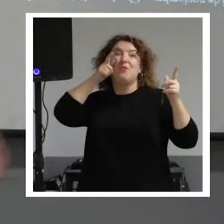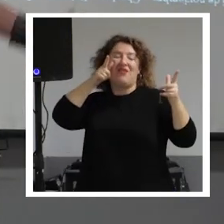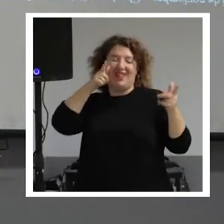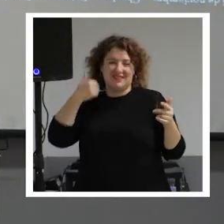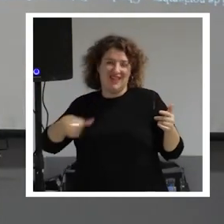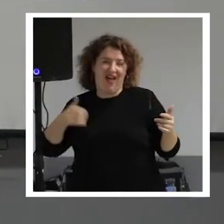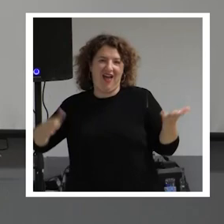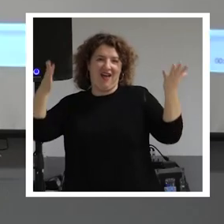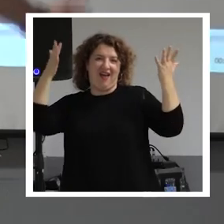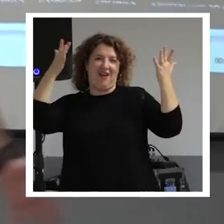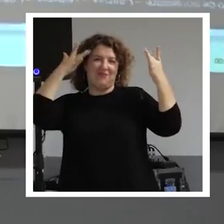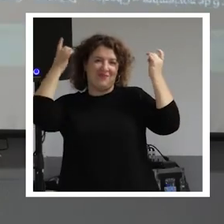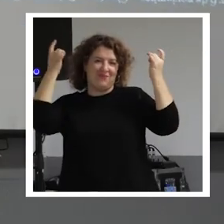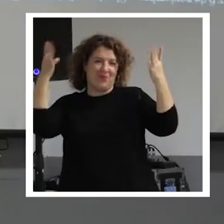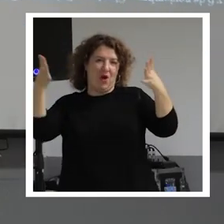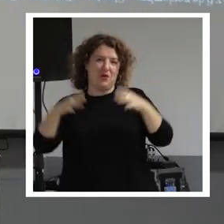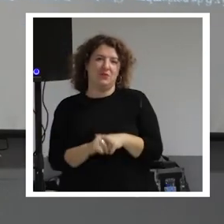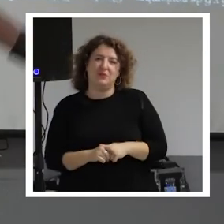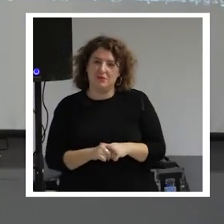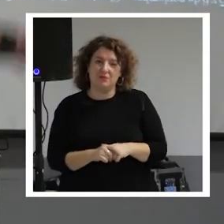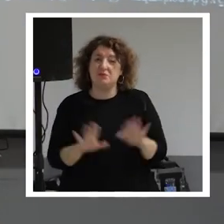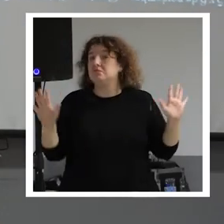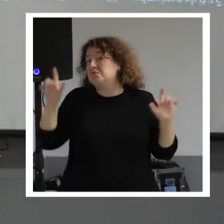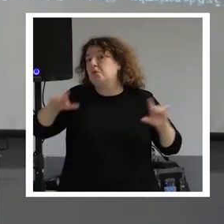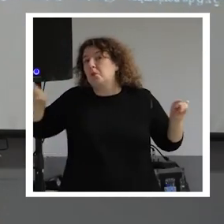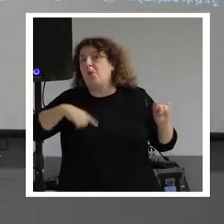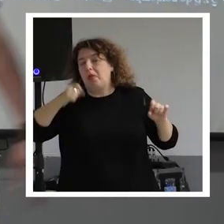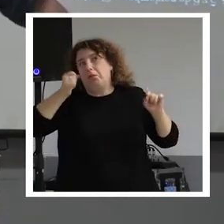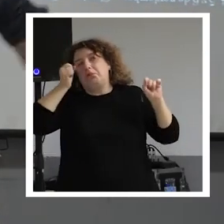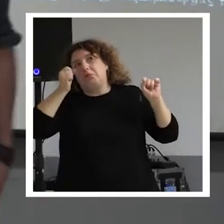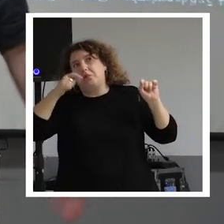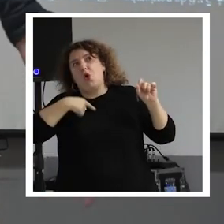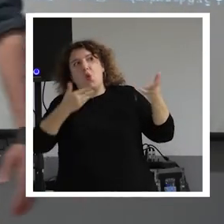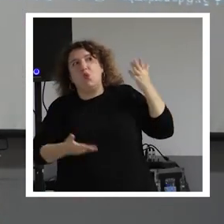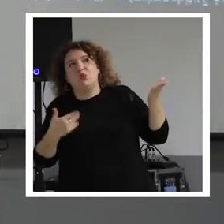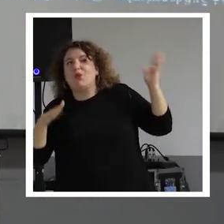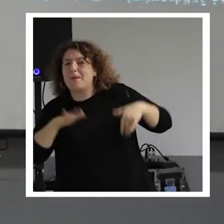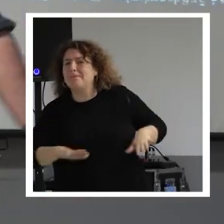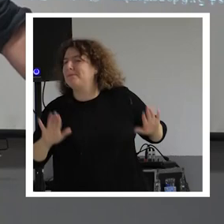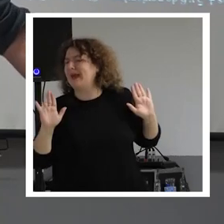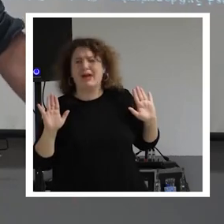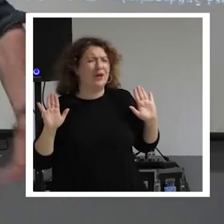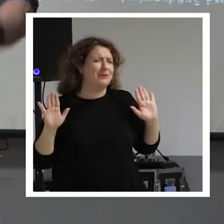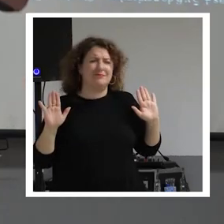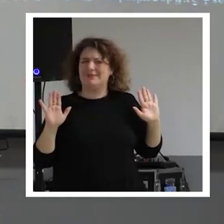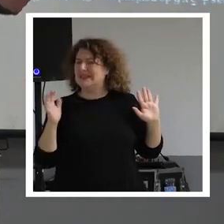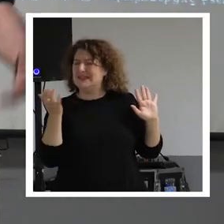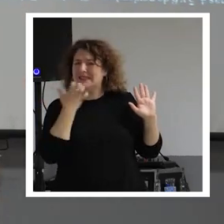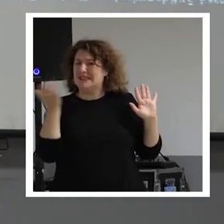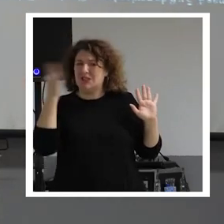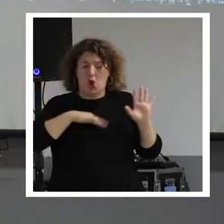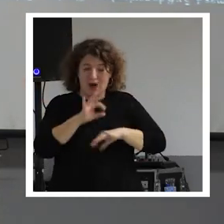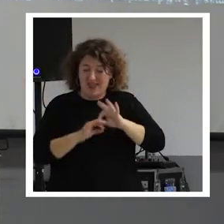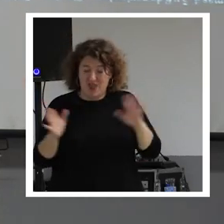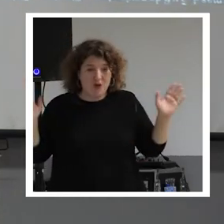porque sale el pueblo masivamente a las calles con mucha violencia y la izquierda dice Ah Es un pueblo consciente